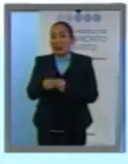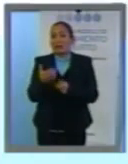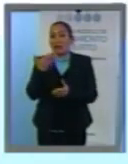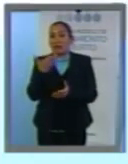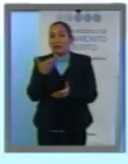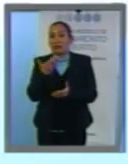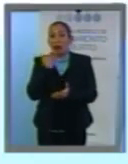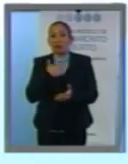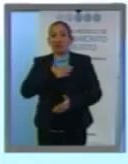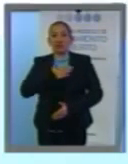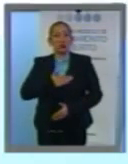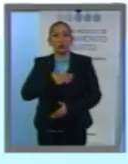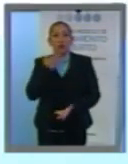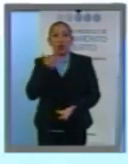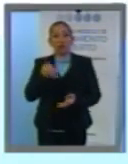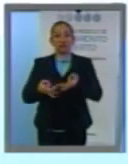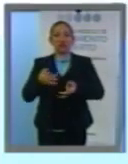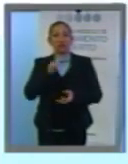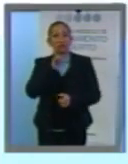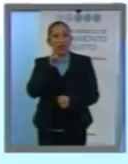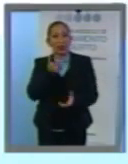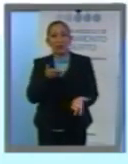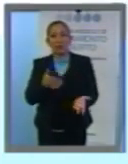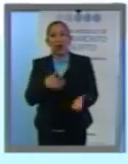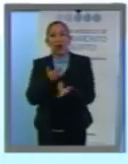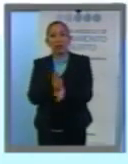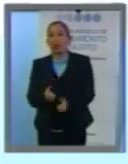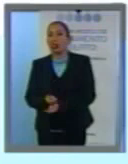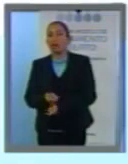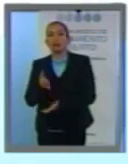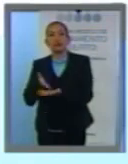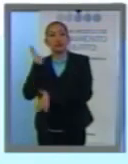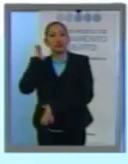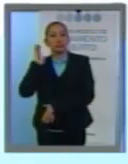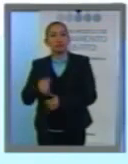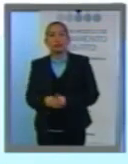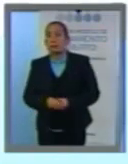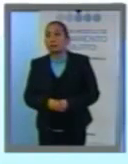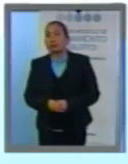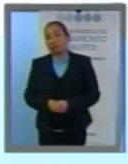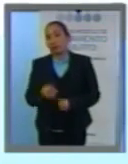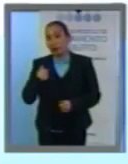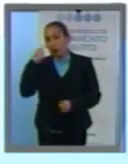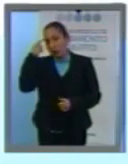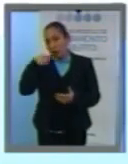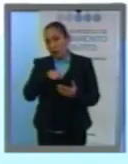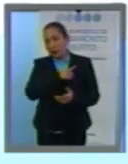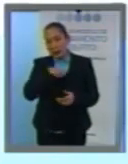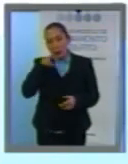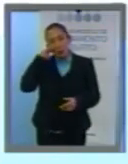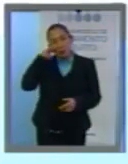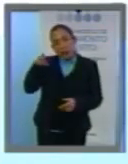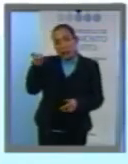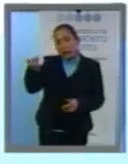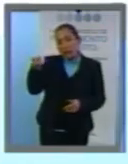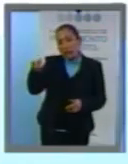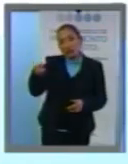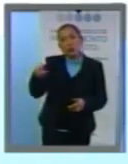que ya tenemos y a los niveles de impunidad que existen. Así que yo creo que lo que hay que observar es